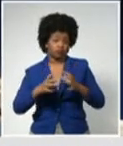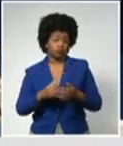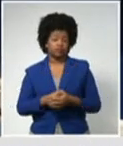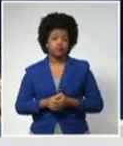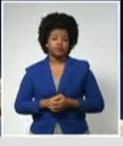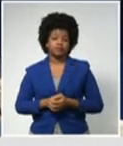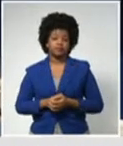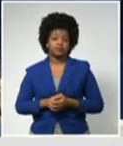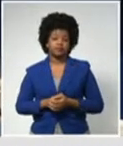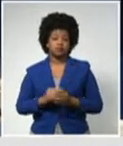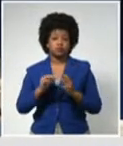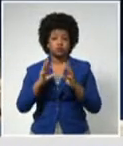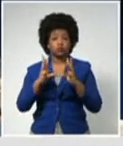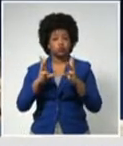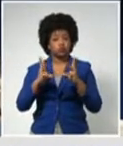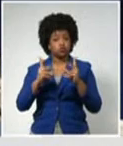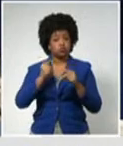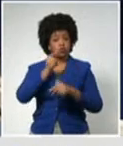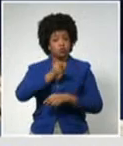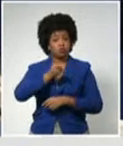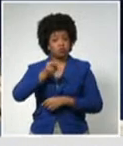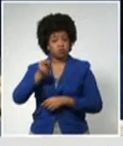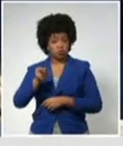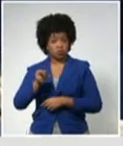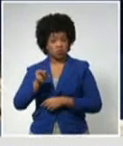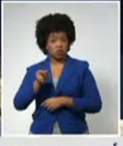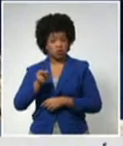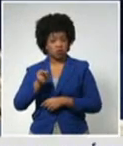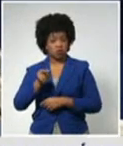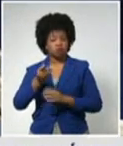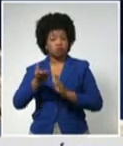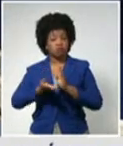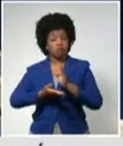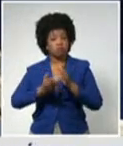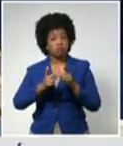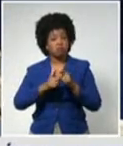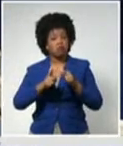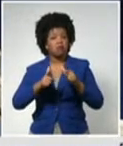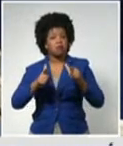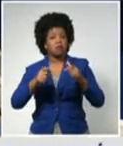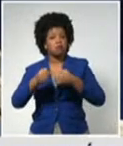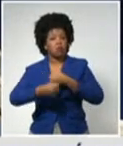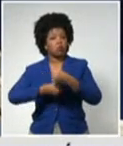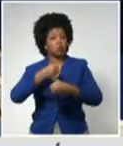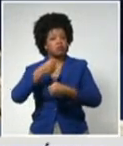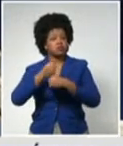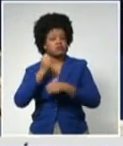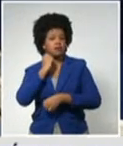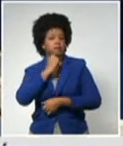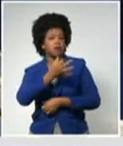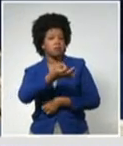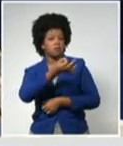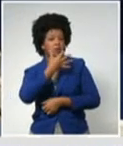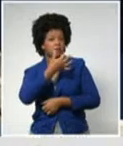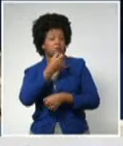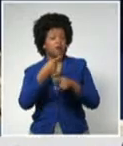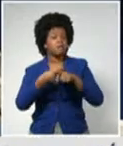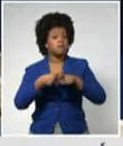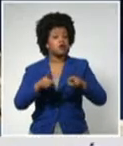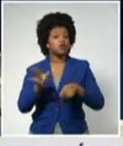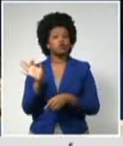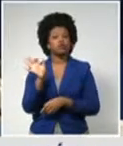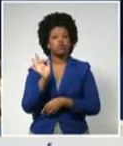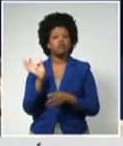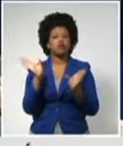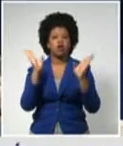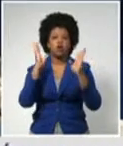el número de casos, pues, se ha ido incrementando su utilización, pero todavía no hay